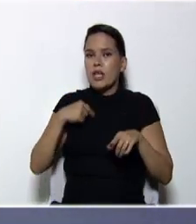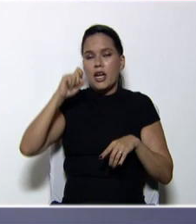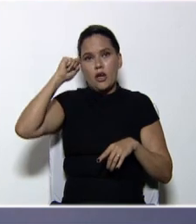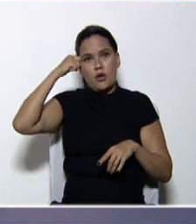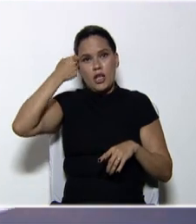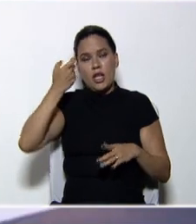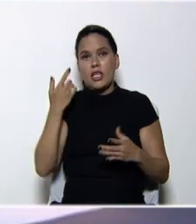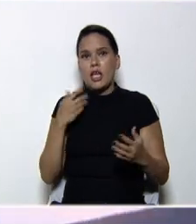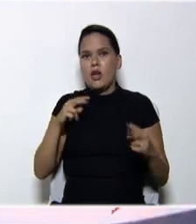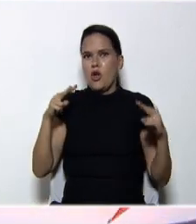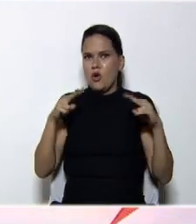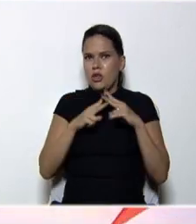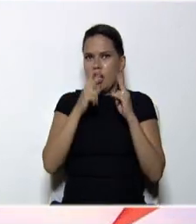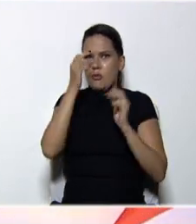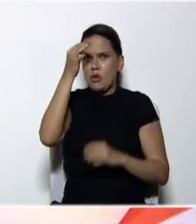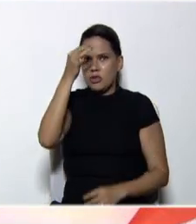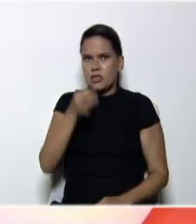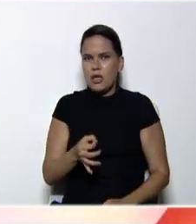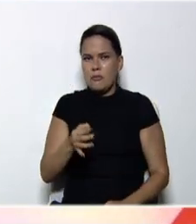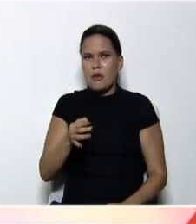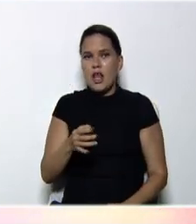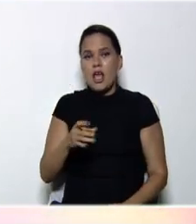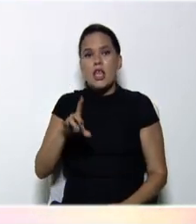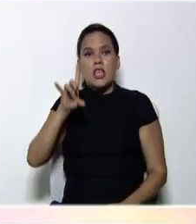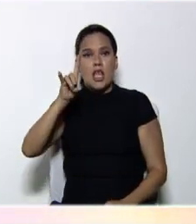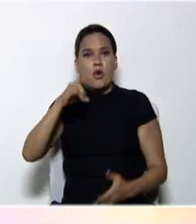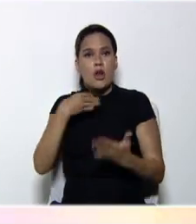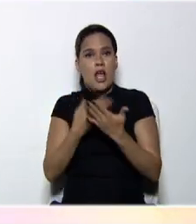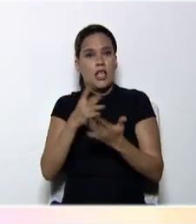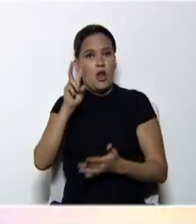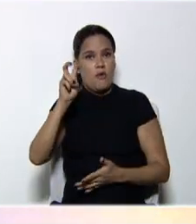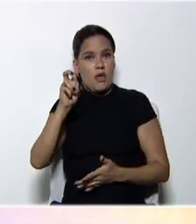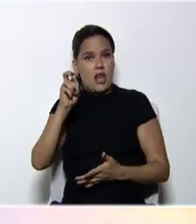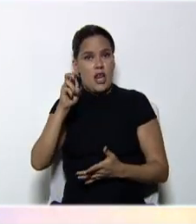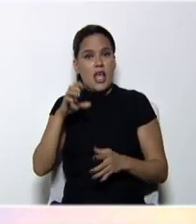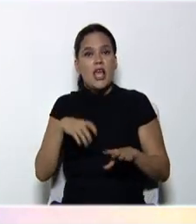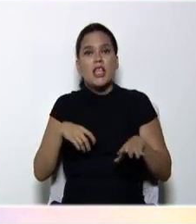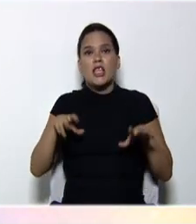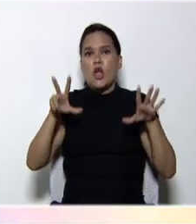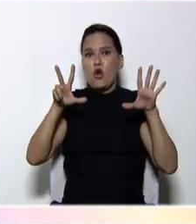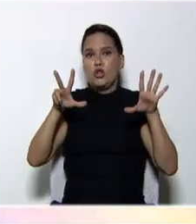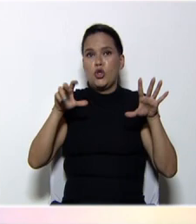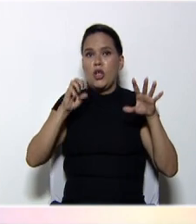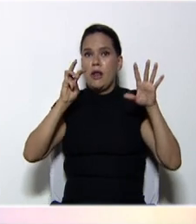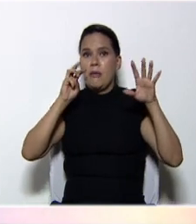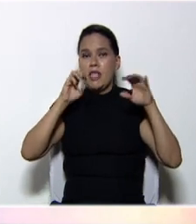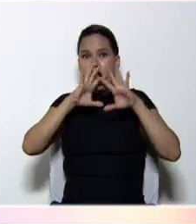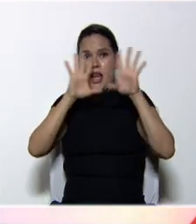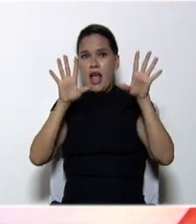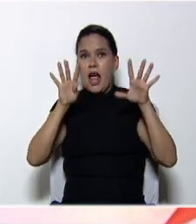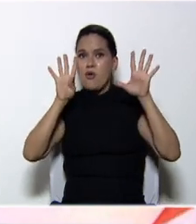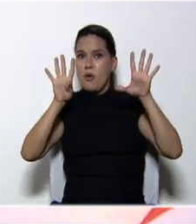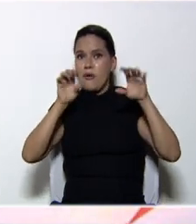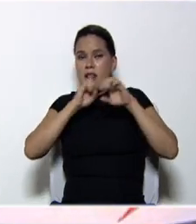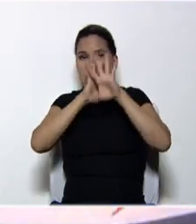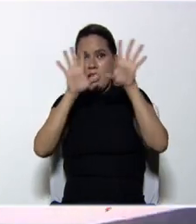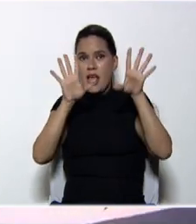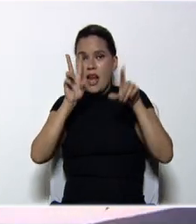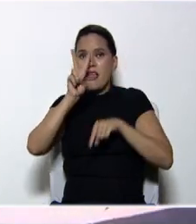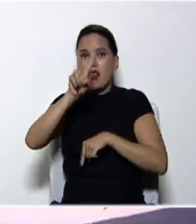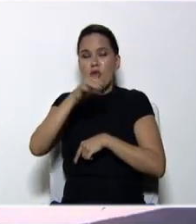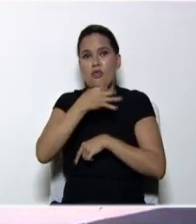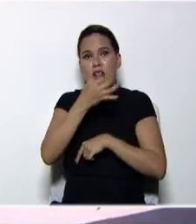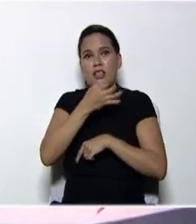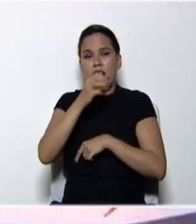nos encontraremos siempre de lunes a viernes, de 8 de la mañana a 9 de la mañana y de 2 de la